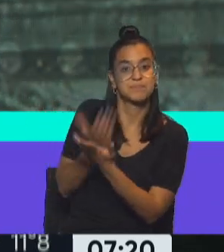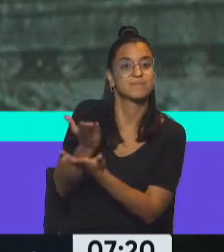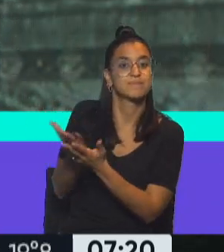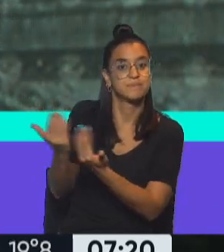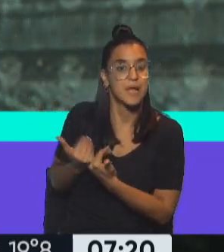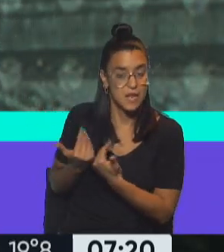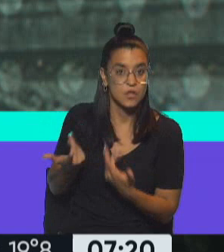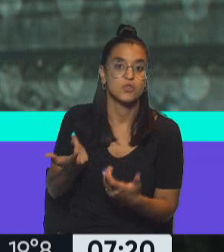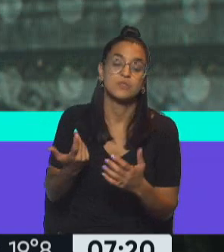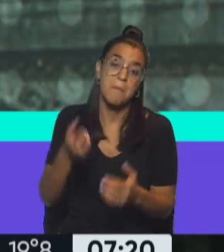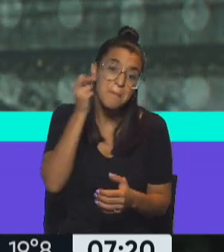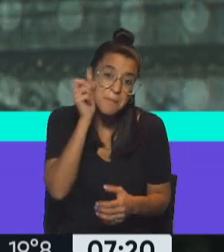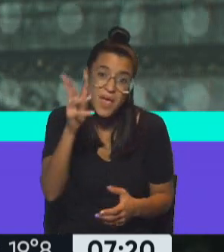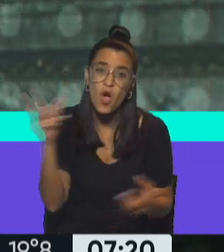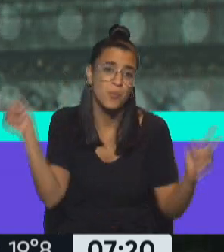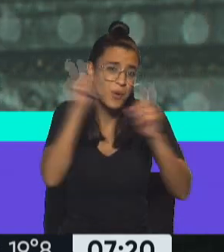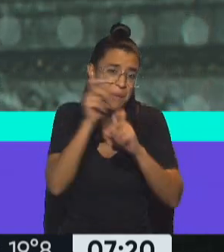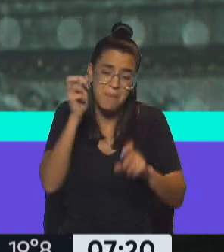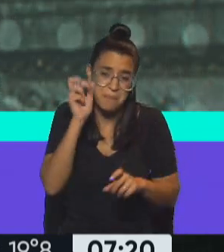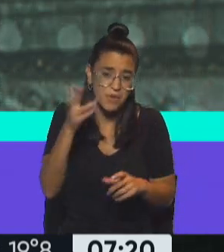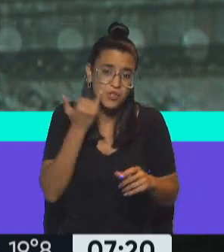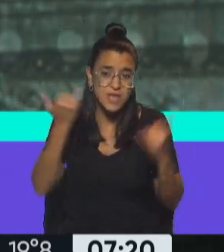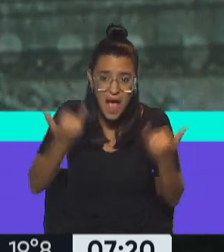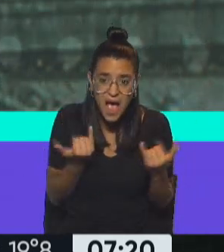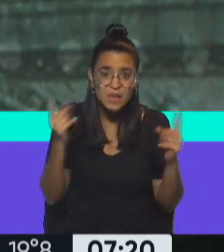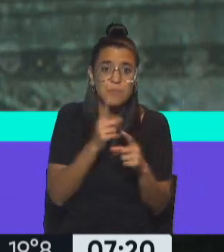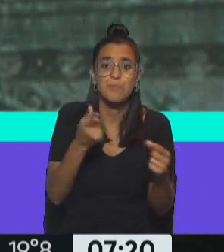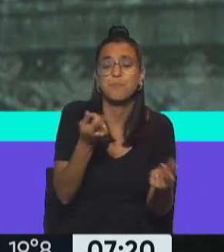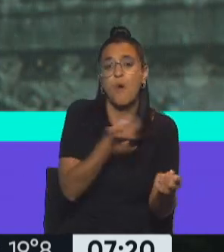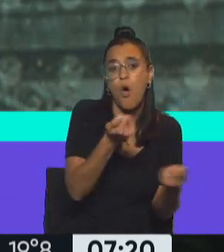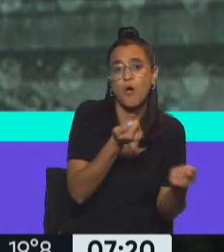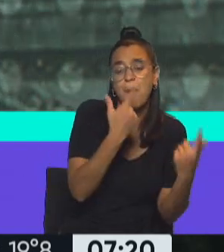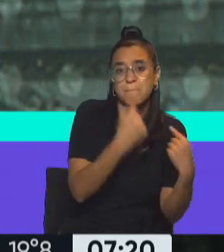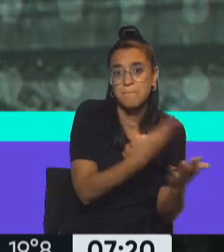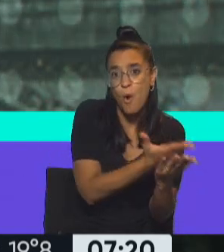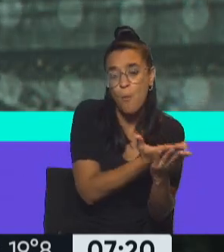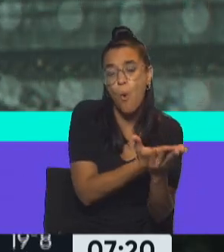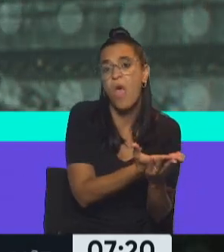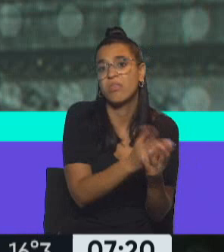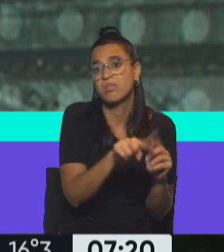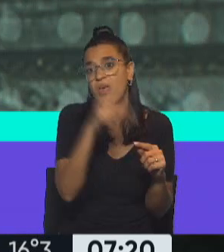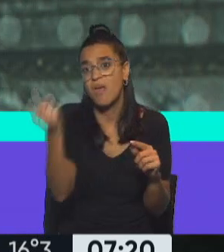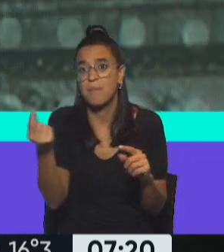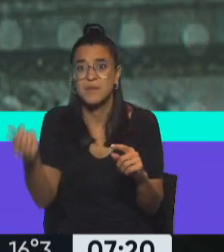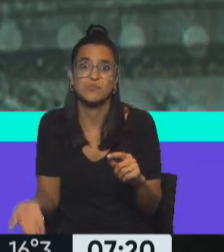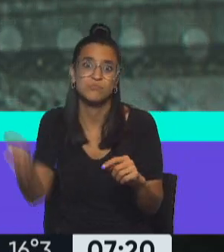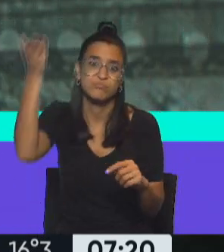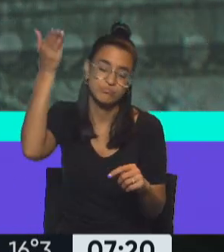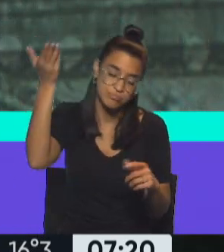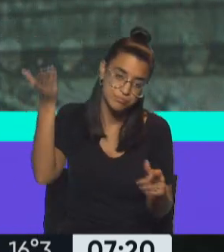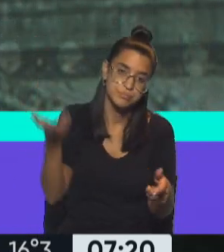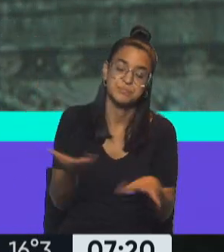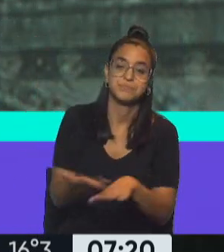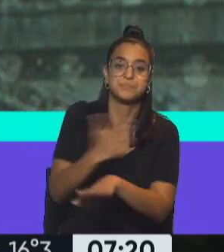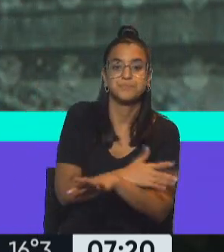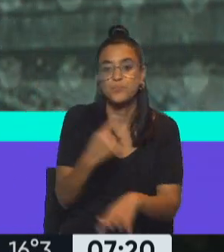se profundizaría el problema que ya tenés hoy, que es poca oferta, subieron muchísimo los precios. De hecho, es justamente lo que pasó ante